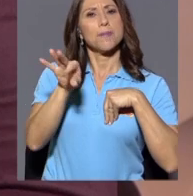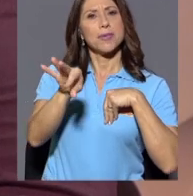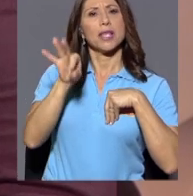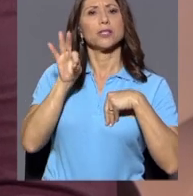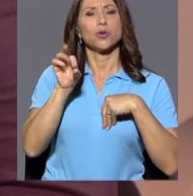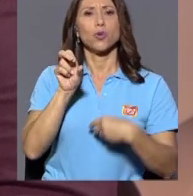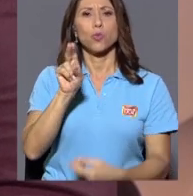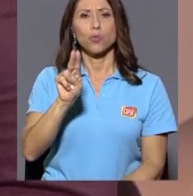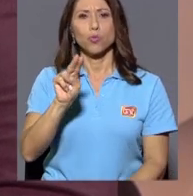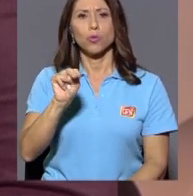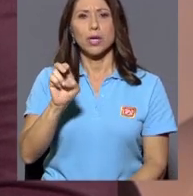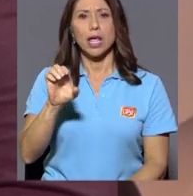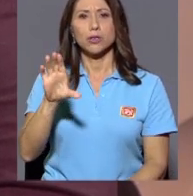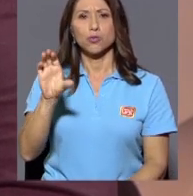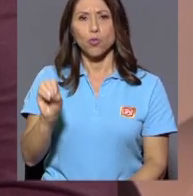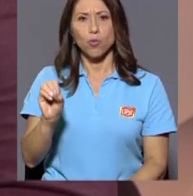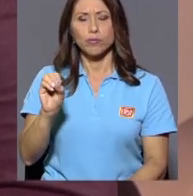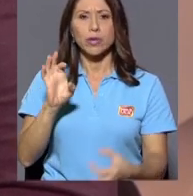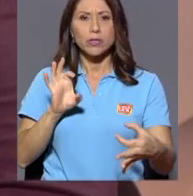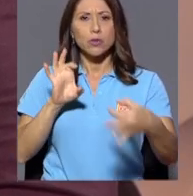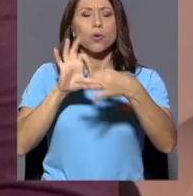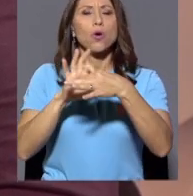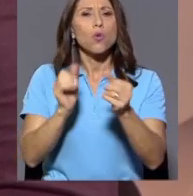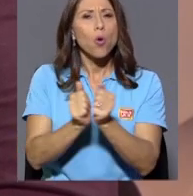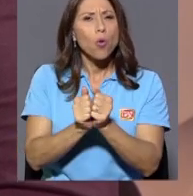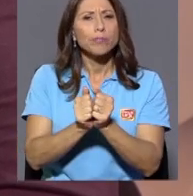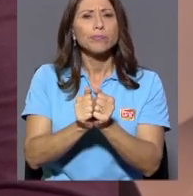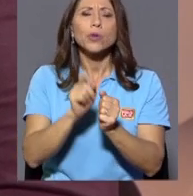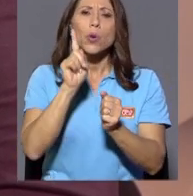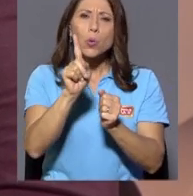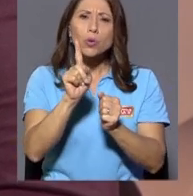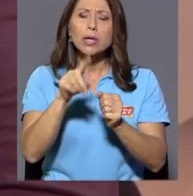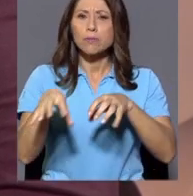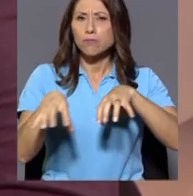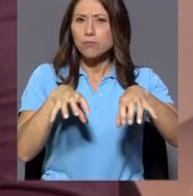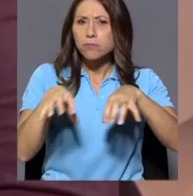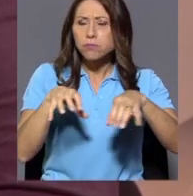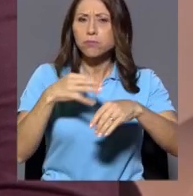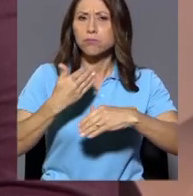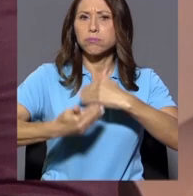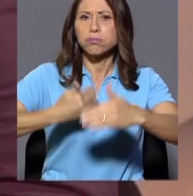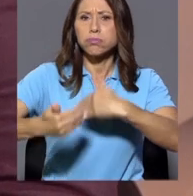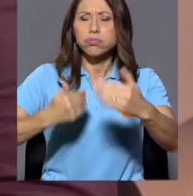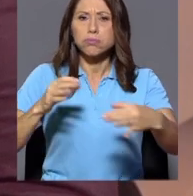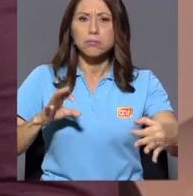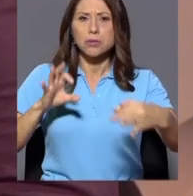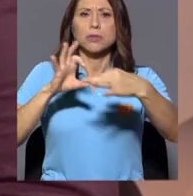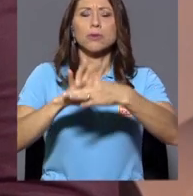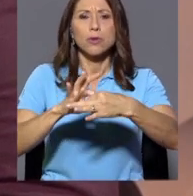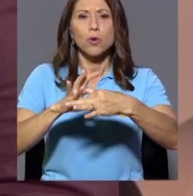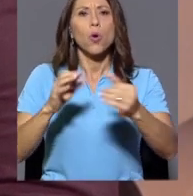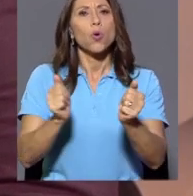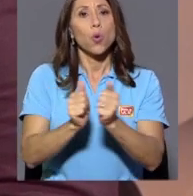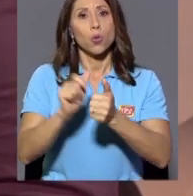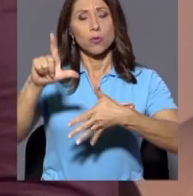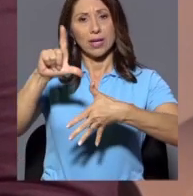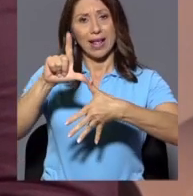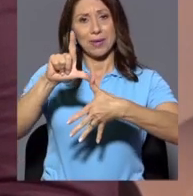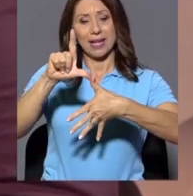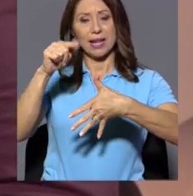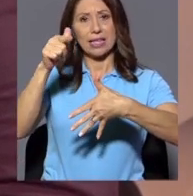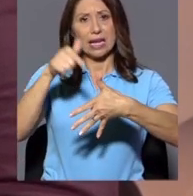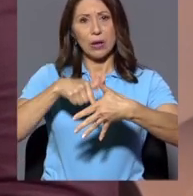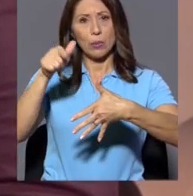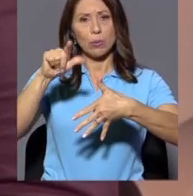la unesco a propósito de un todo un relevamiento que había llevado adelante en torno a lo que en